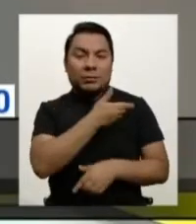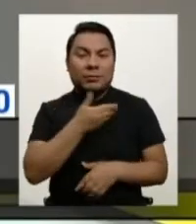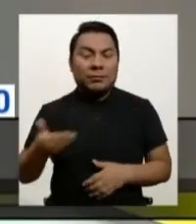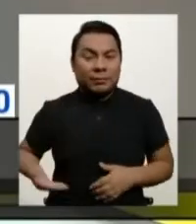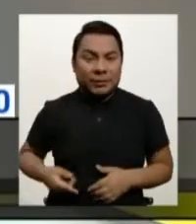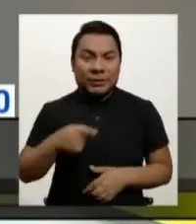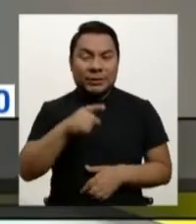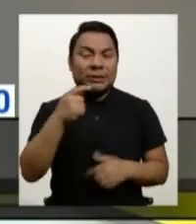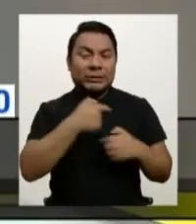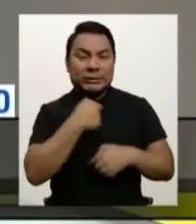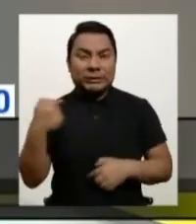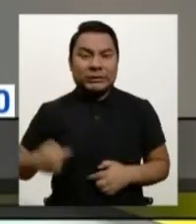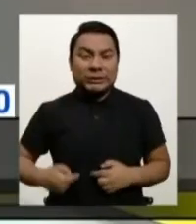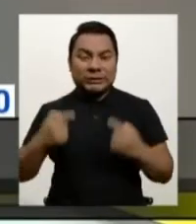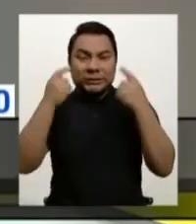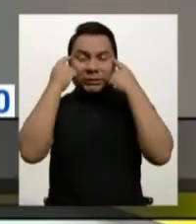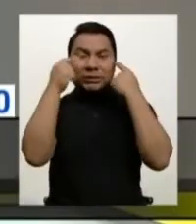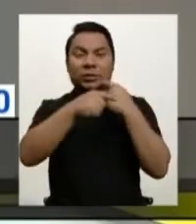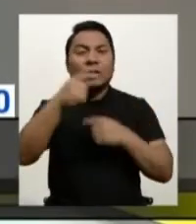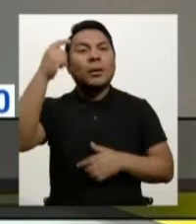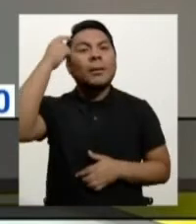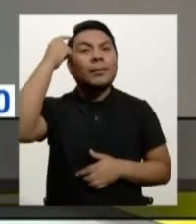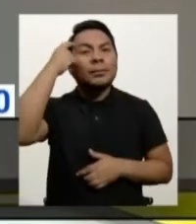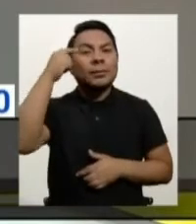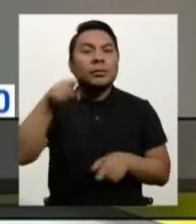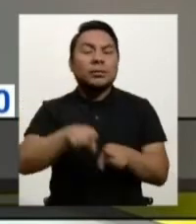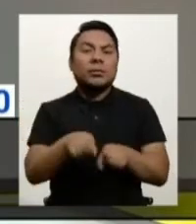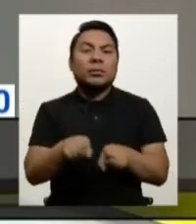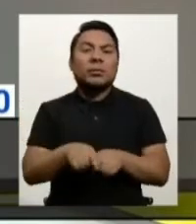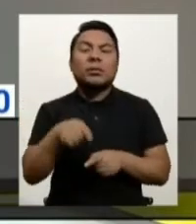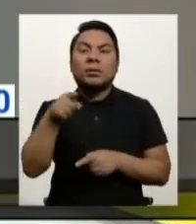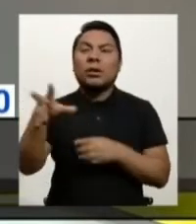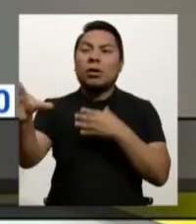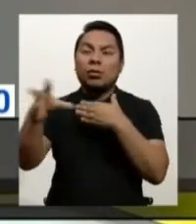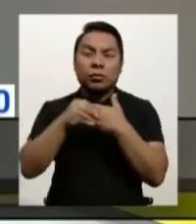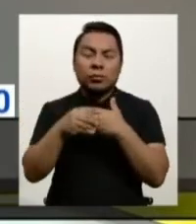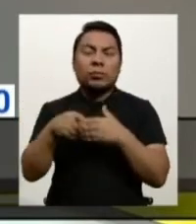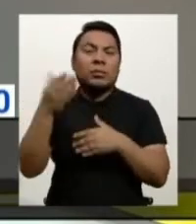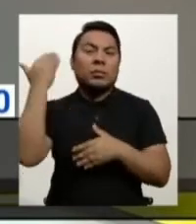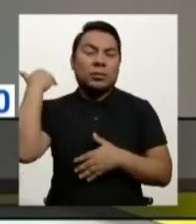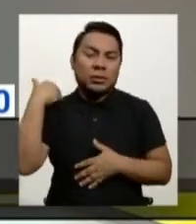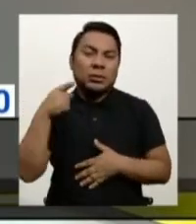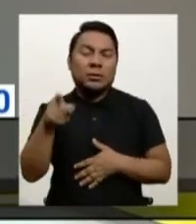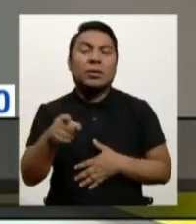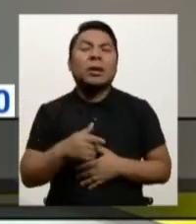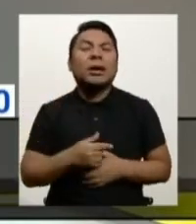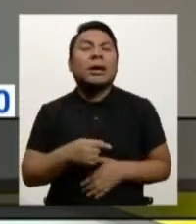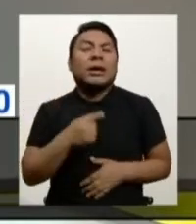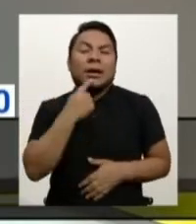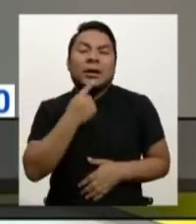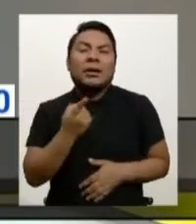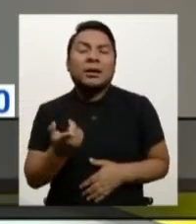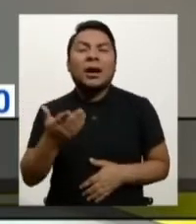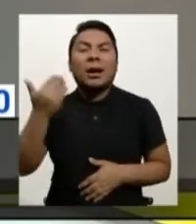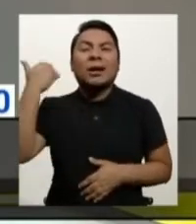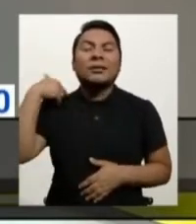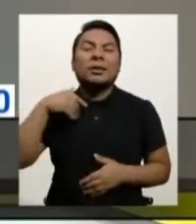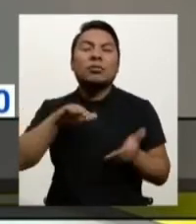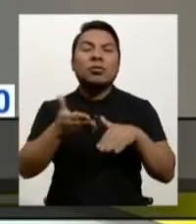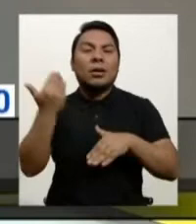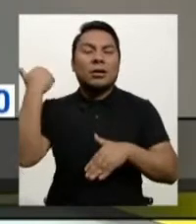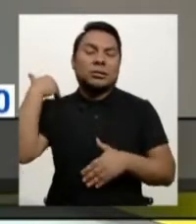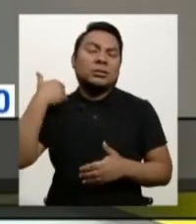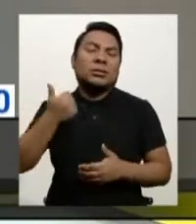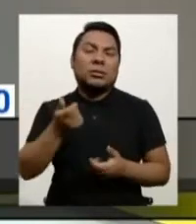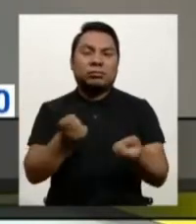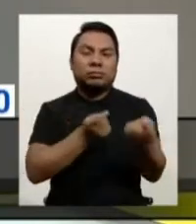como, digamos, como su pensamiento de Deng Xiaoping fue incorporado a la muerte de Deng Xiaoping. En el caso suyo se